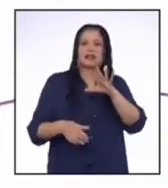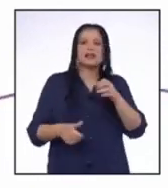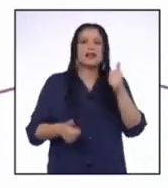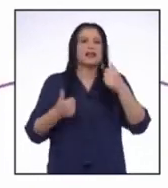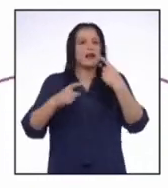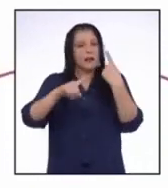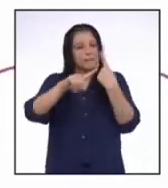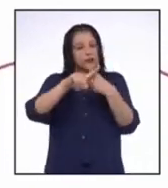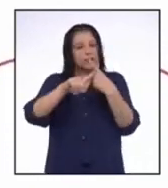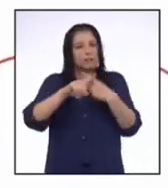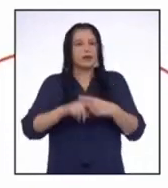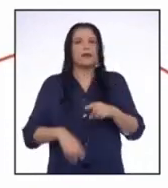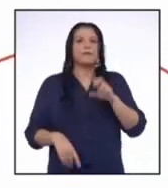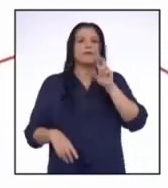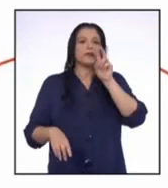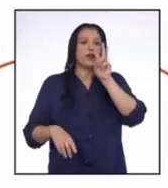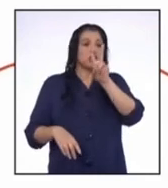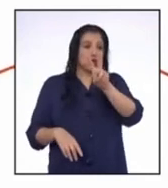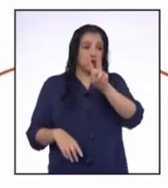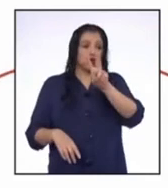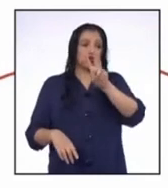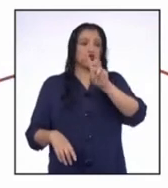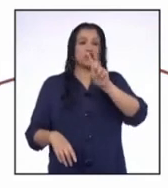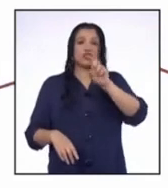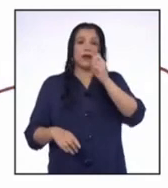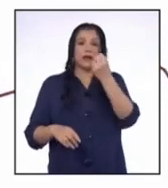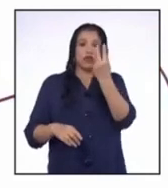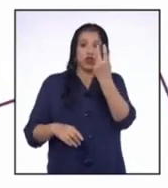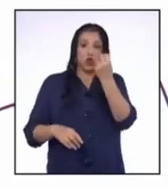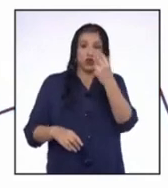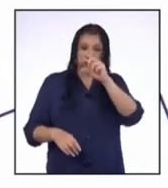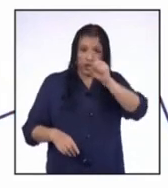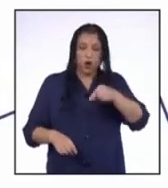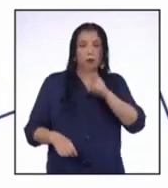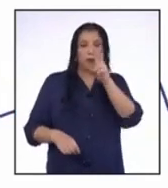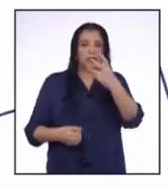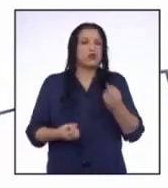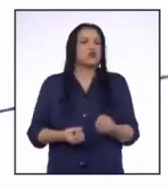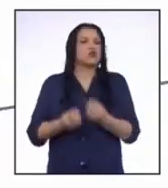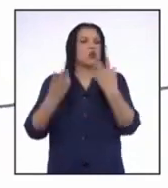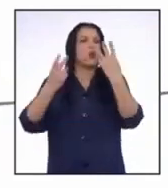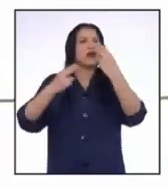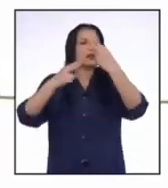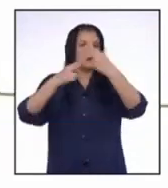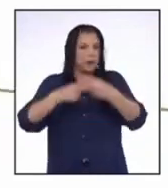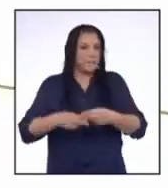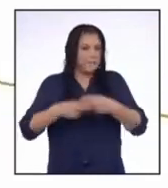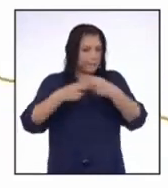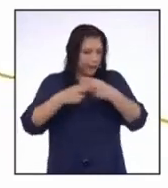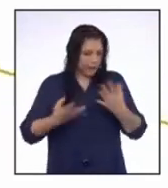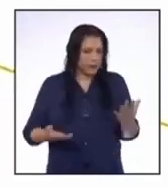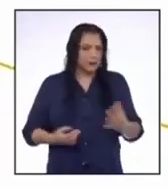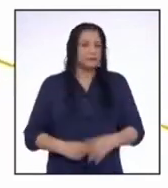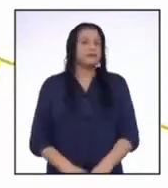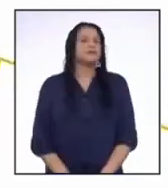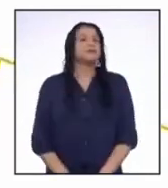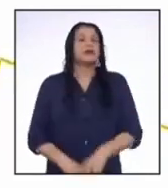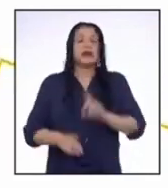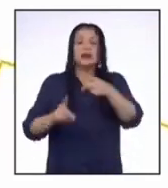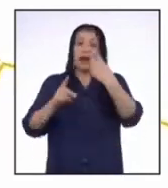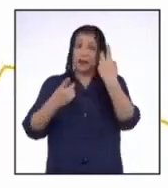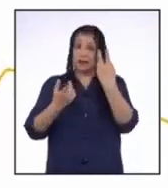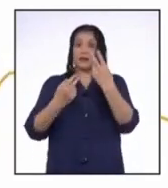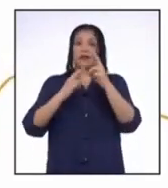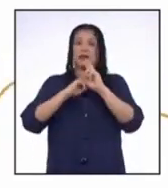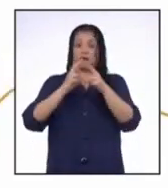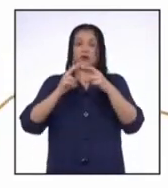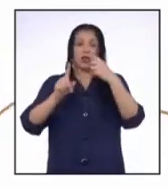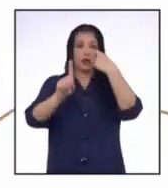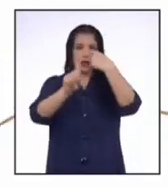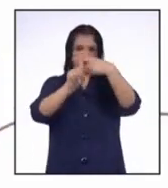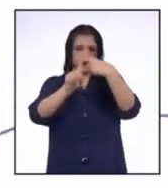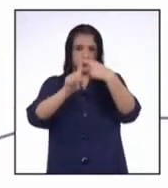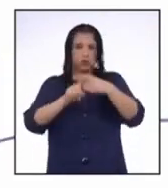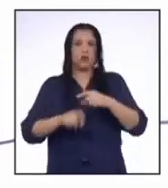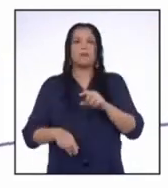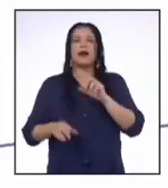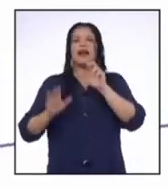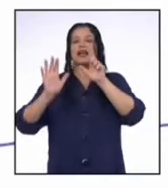debe multiplicar 2 enteros 2 décimos con el valor del peso en kilogramos y a ese resultado sumarle el